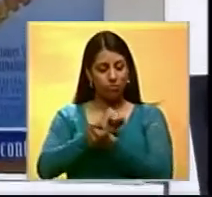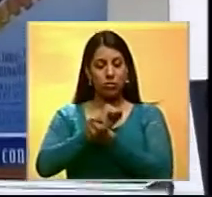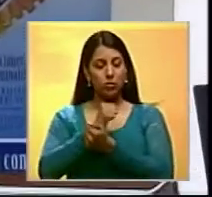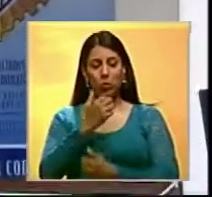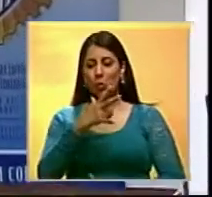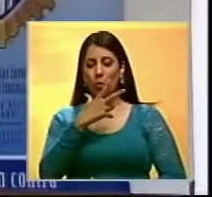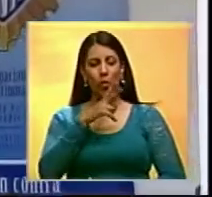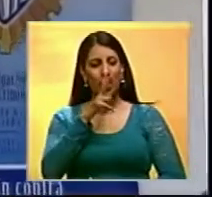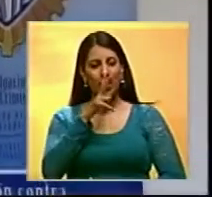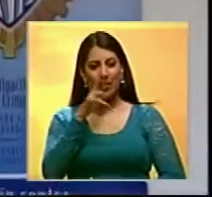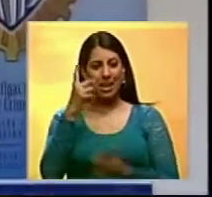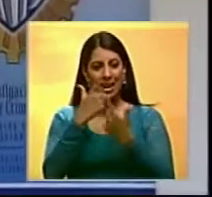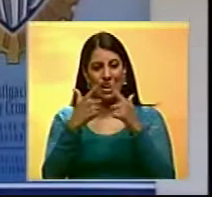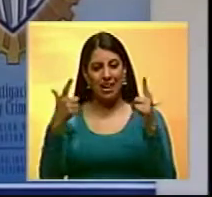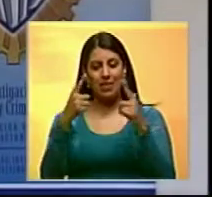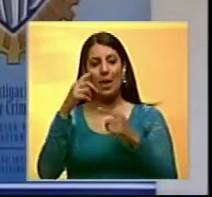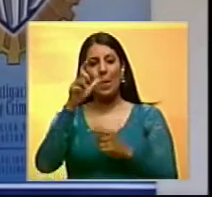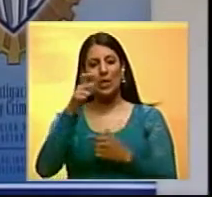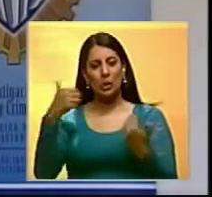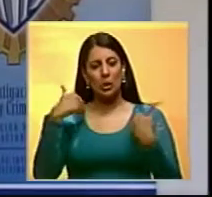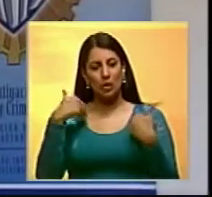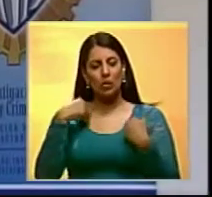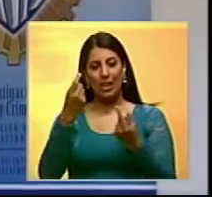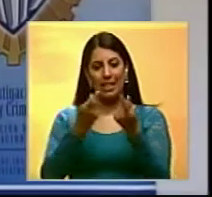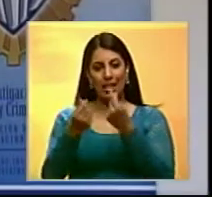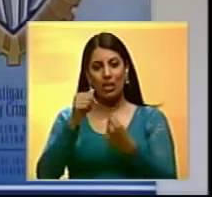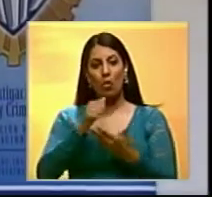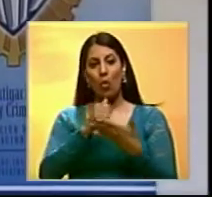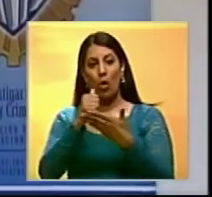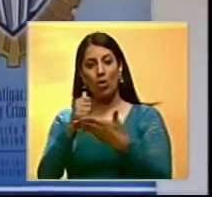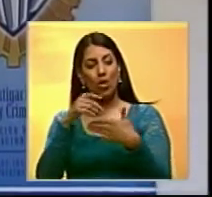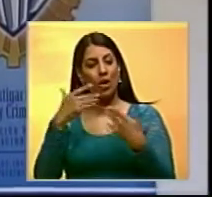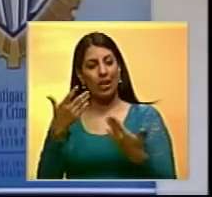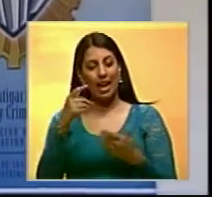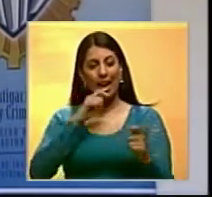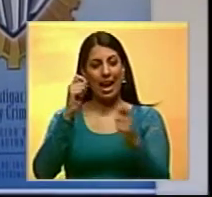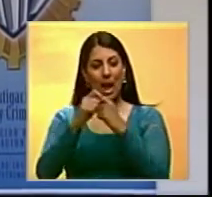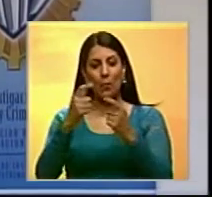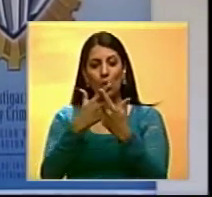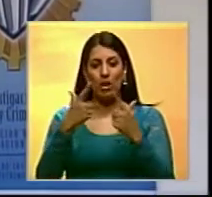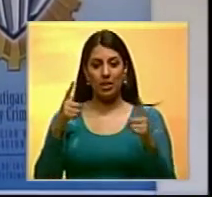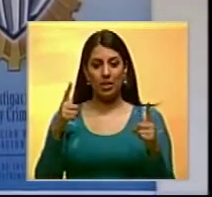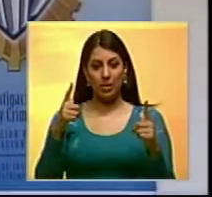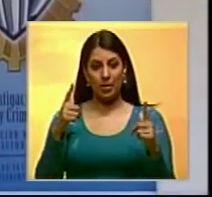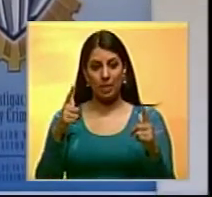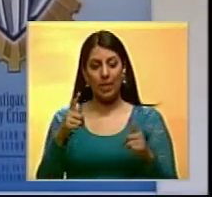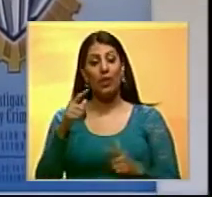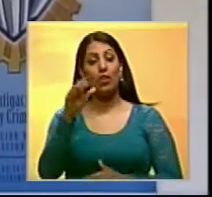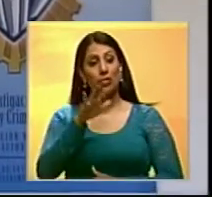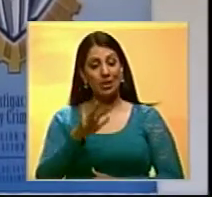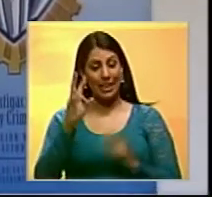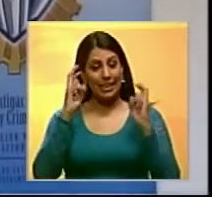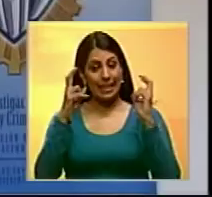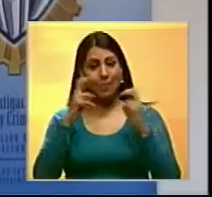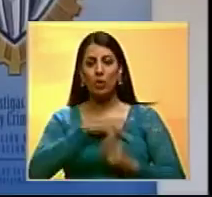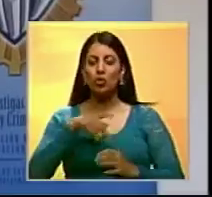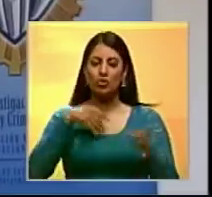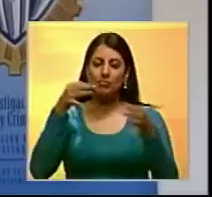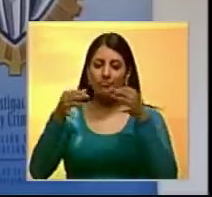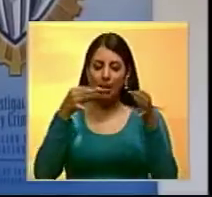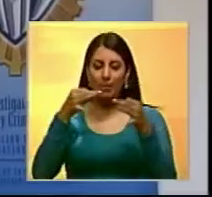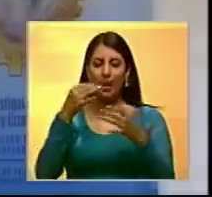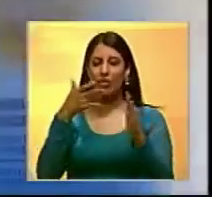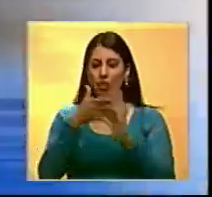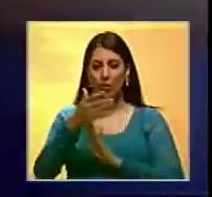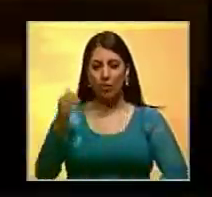ilegítima de la libertad para obtener de las víctimas dinero o beneficios a cambio de su libertad. Sobre este tema hablaremos en